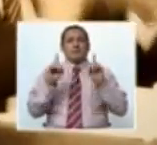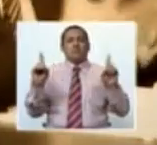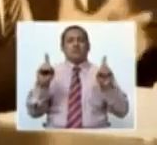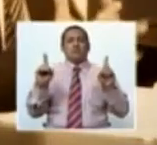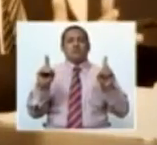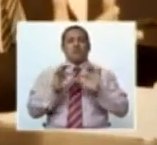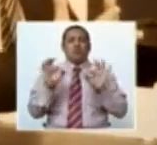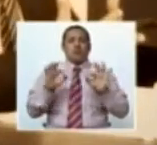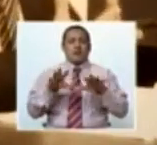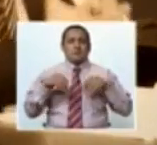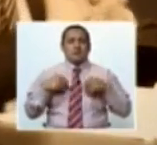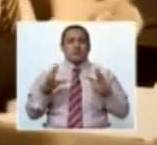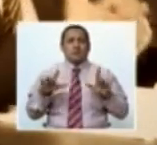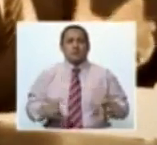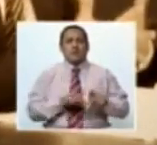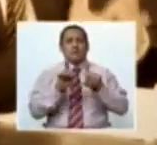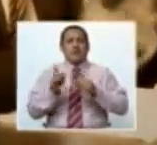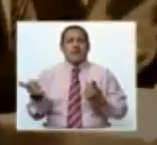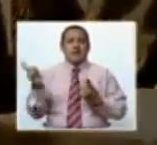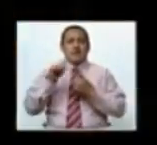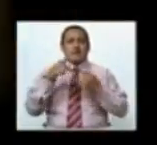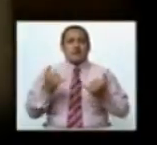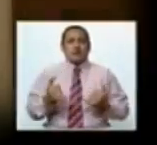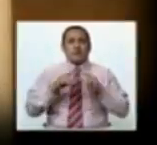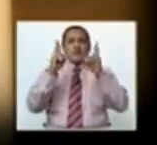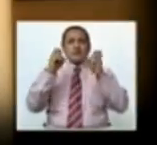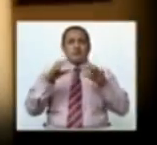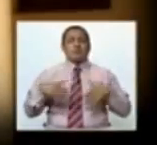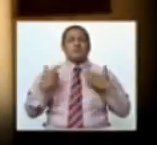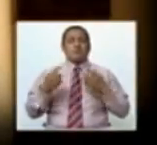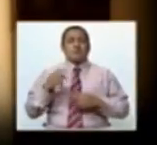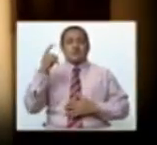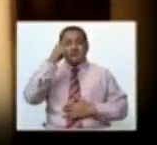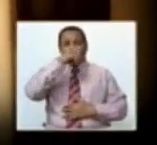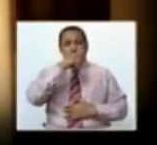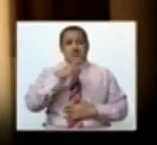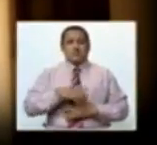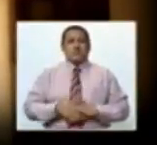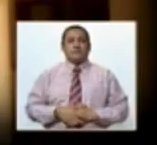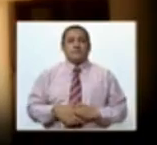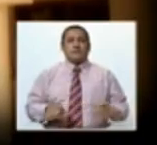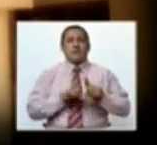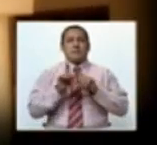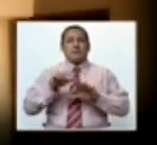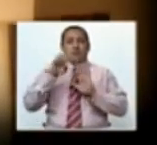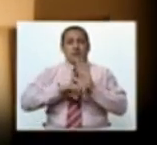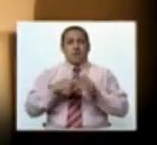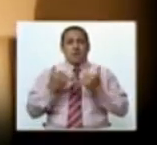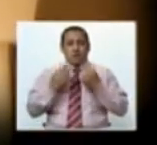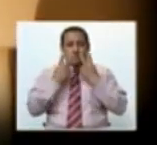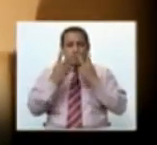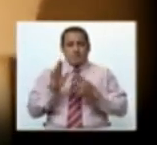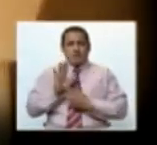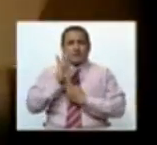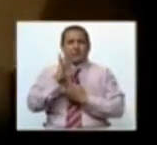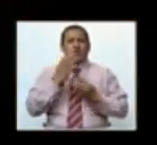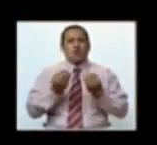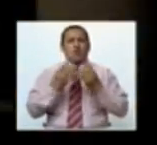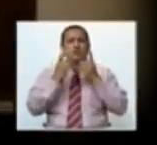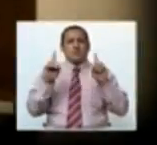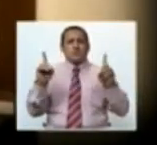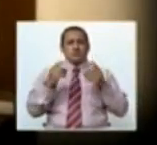el divorcio por separación de hecho, aunque aún así el tema se puede complicar. En el programa de hoy veremos cómo